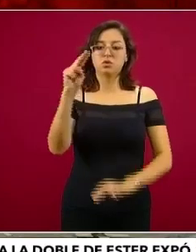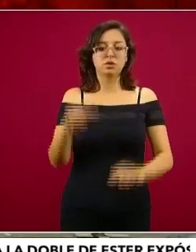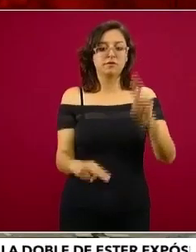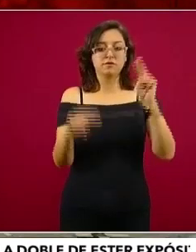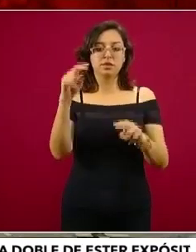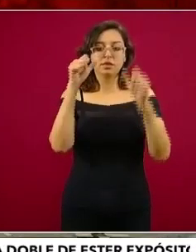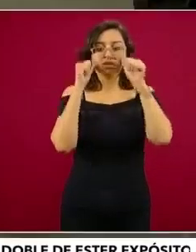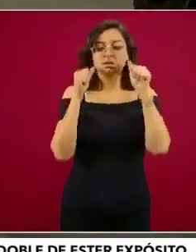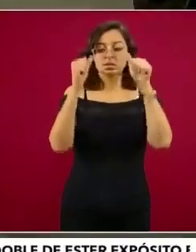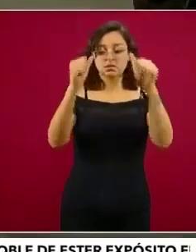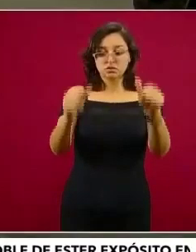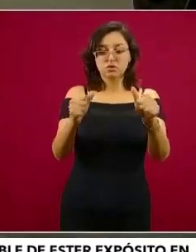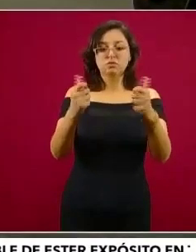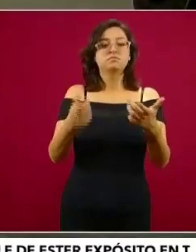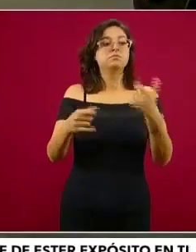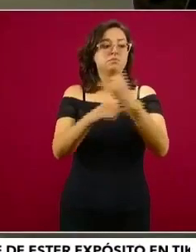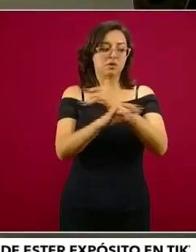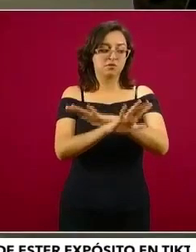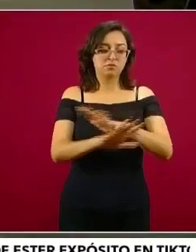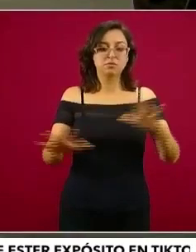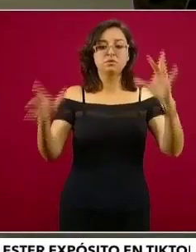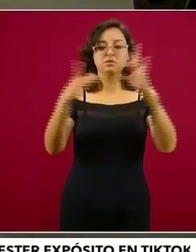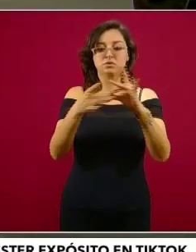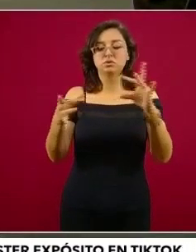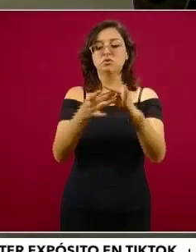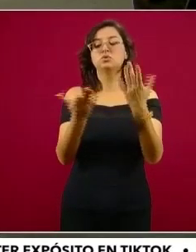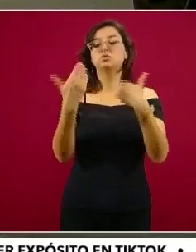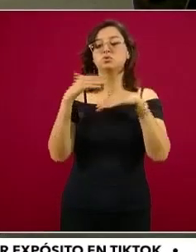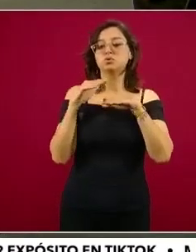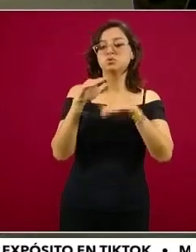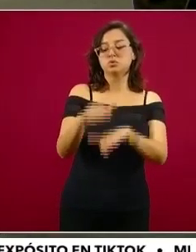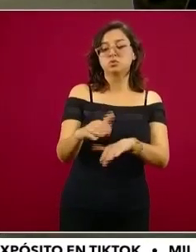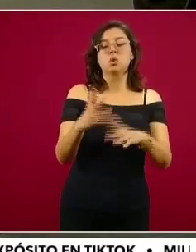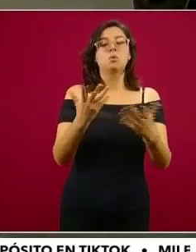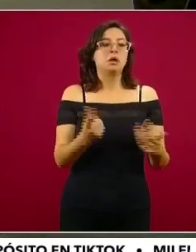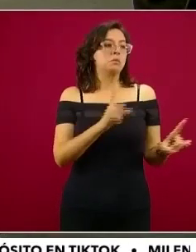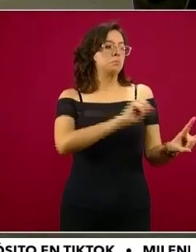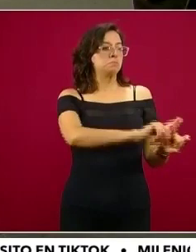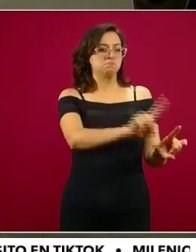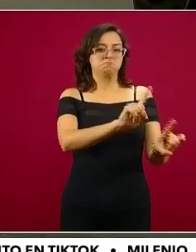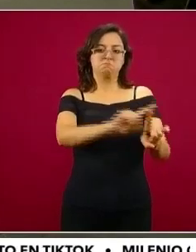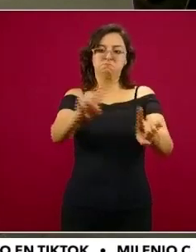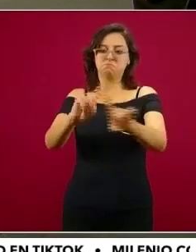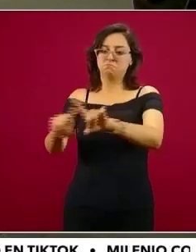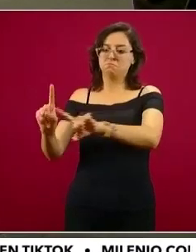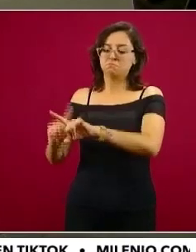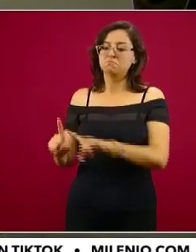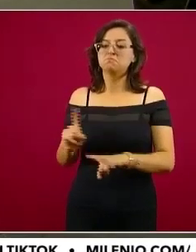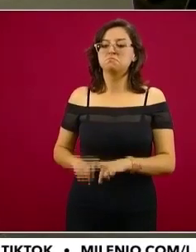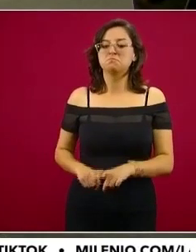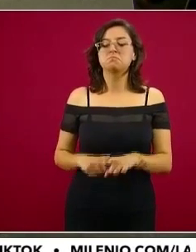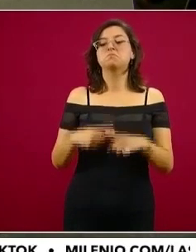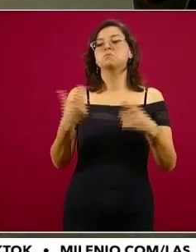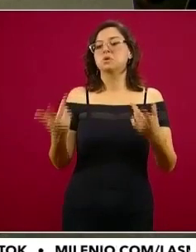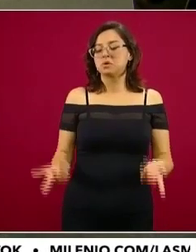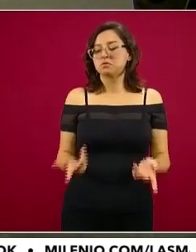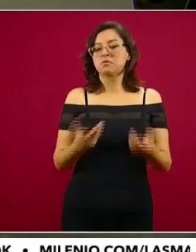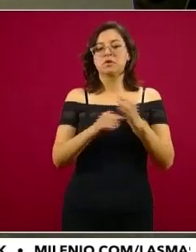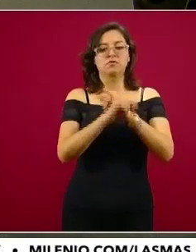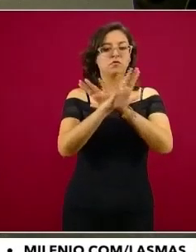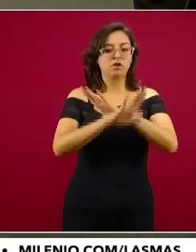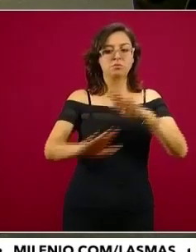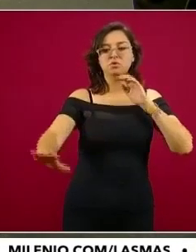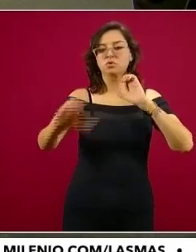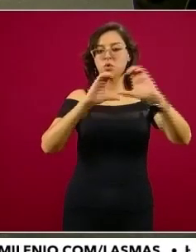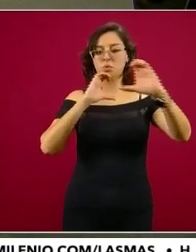atención, nos comentará precisamente sobre las distintas intervenciones que hay de cercanía y